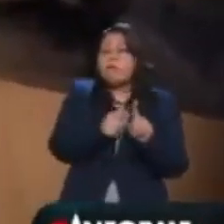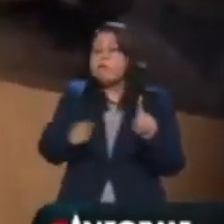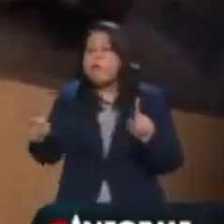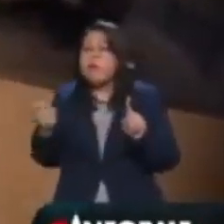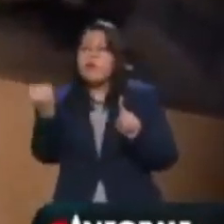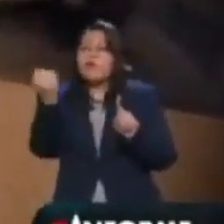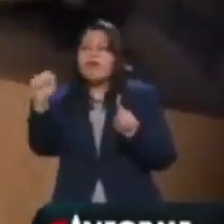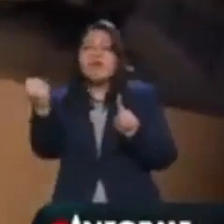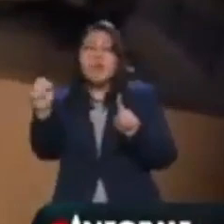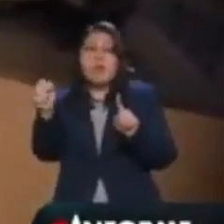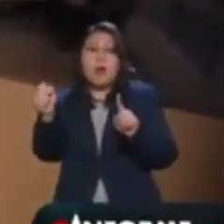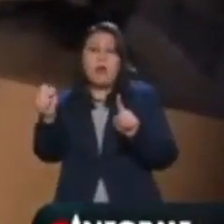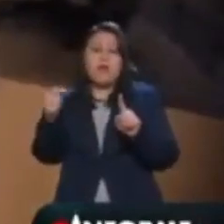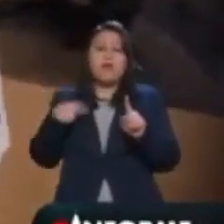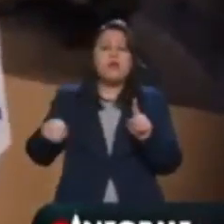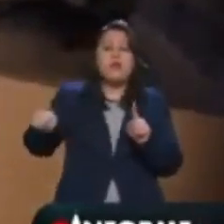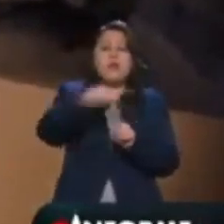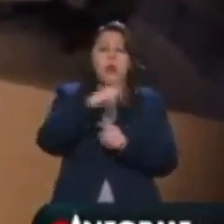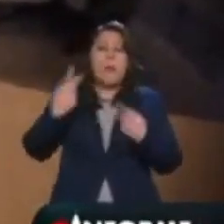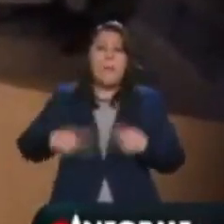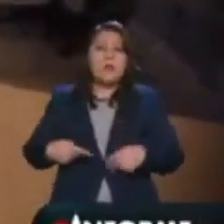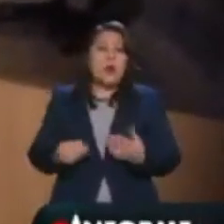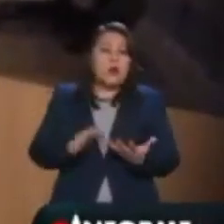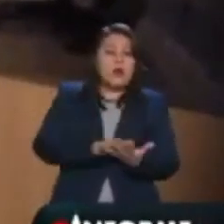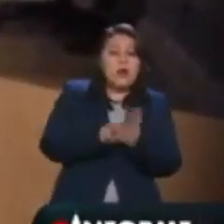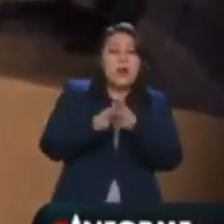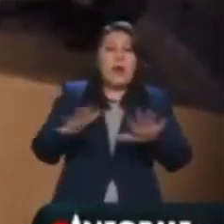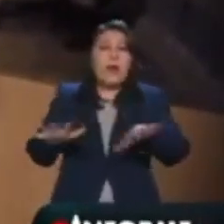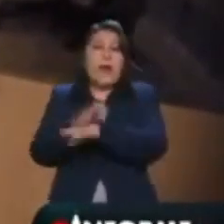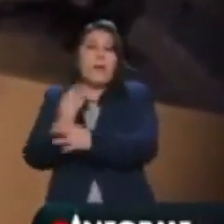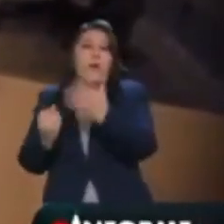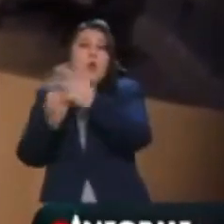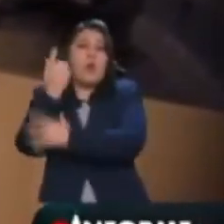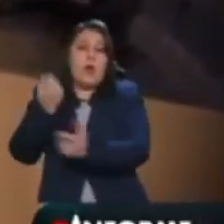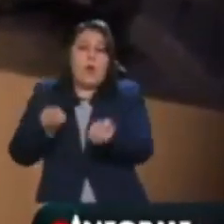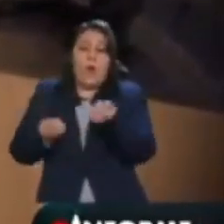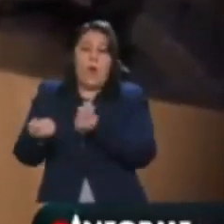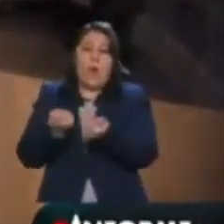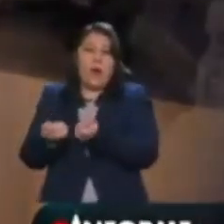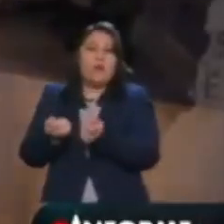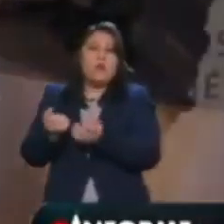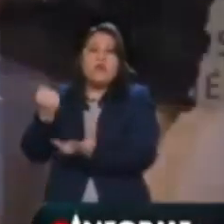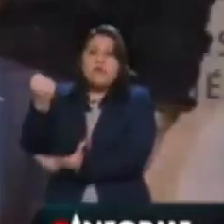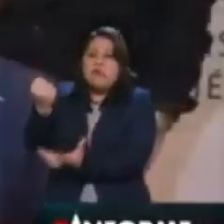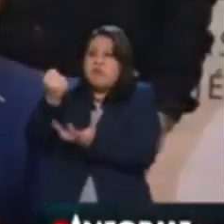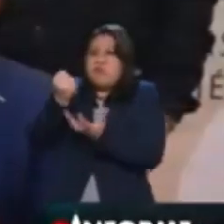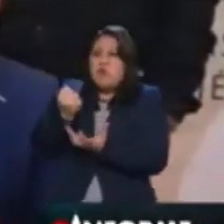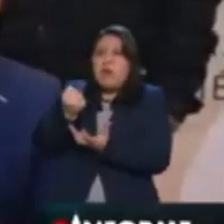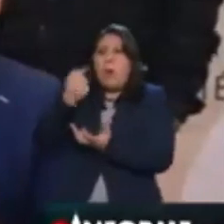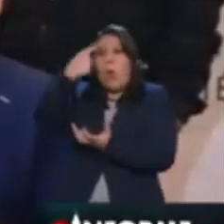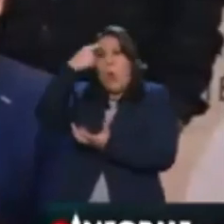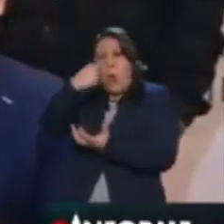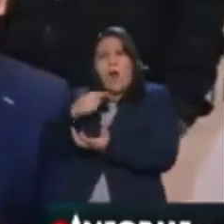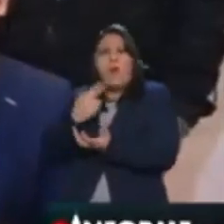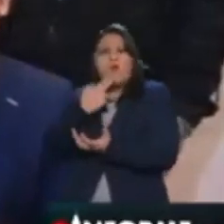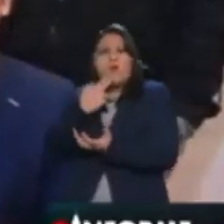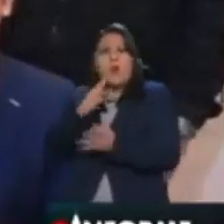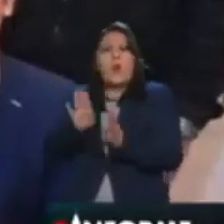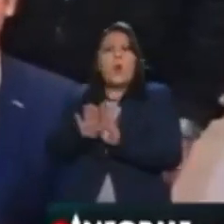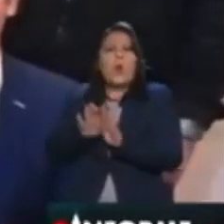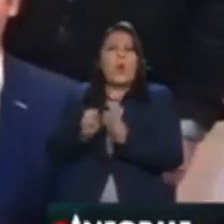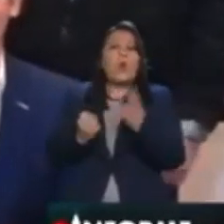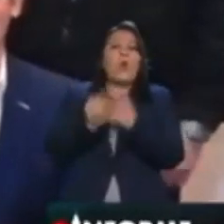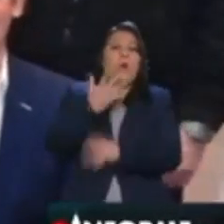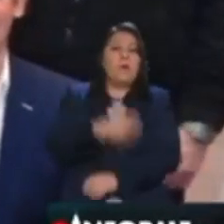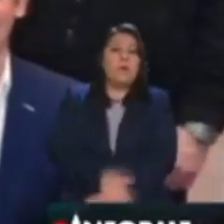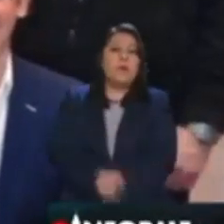alcaldes entrantes podrán conocer con mayor exactitud el recurso que restará por utilizar. Algunos alcaldes han solicitado el